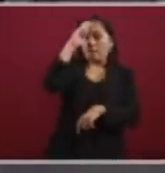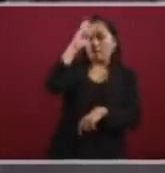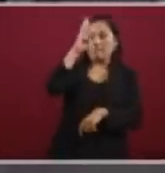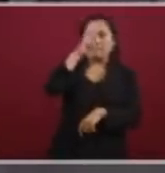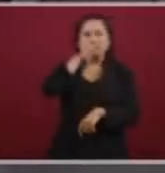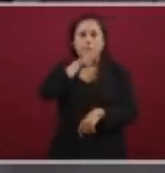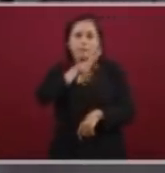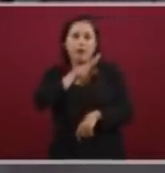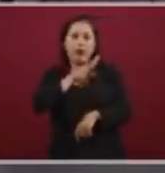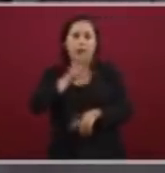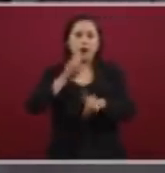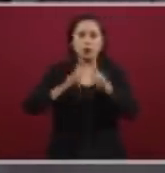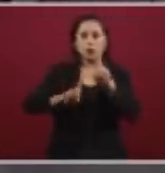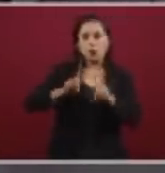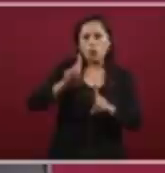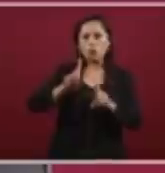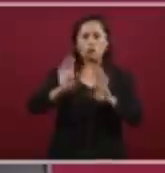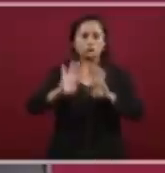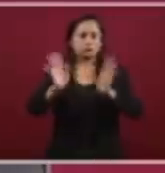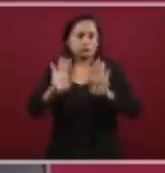ser y parecer